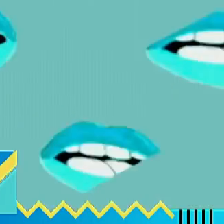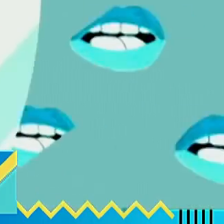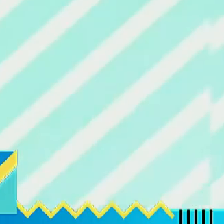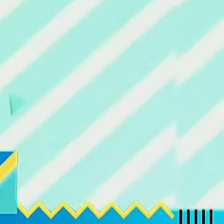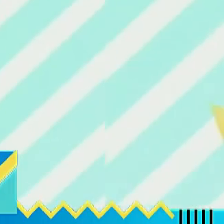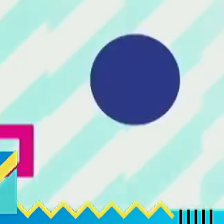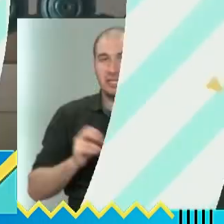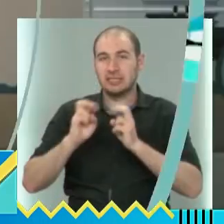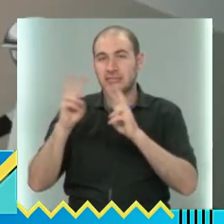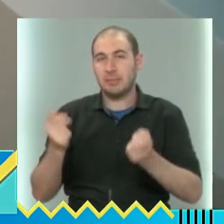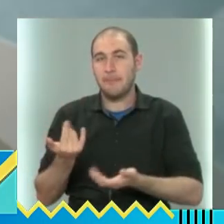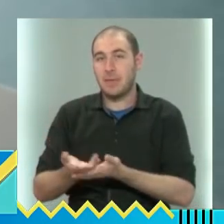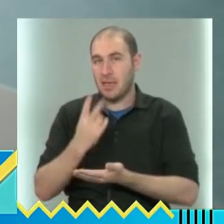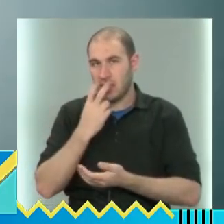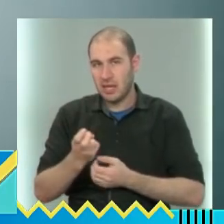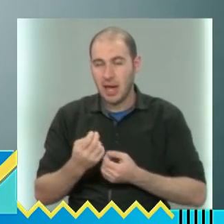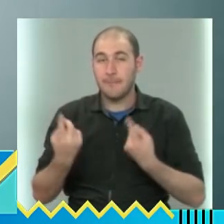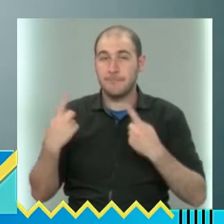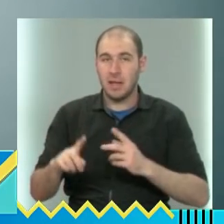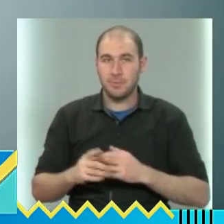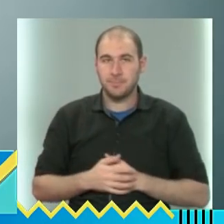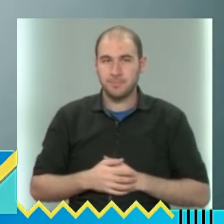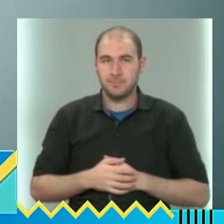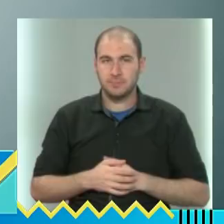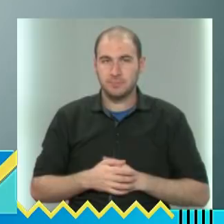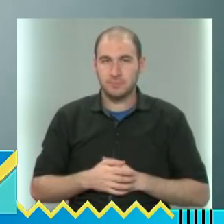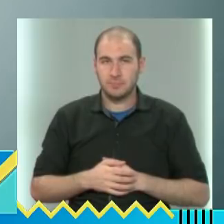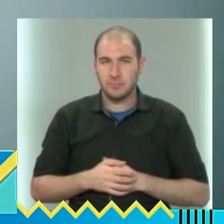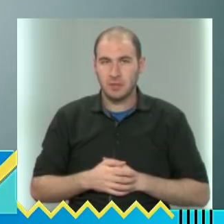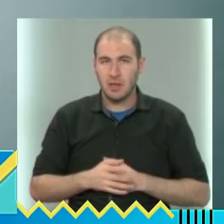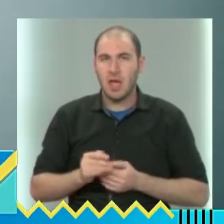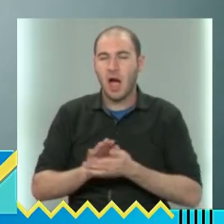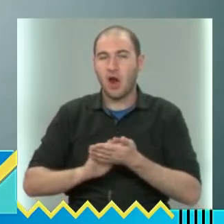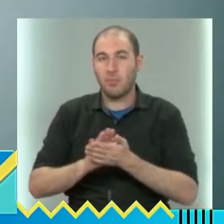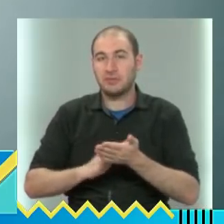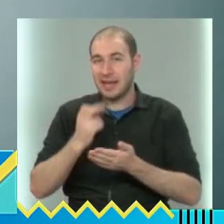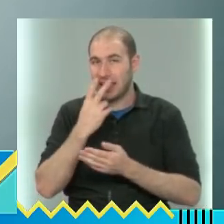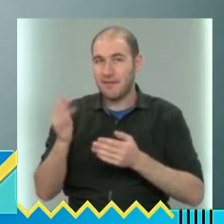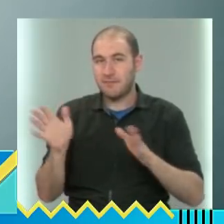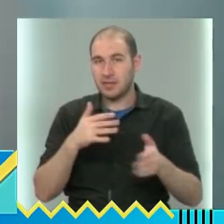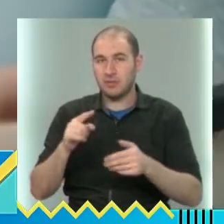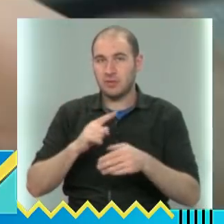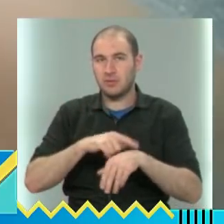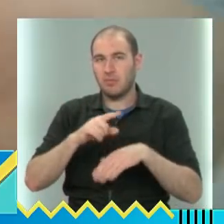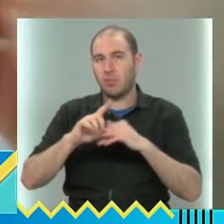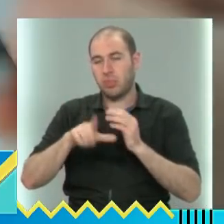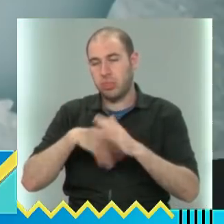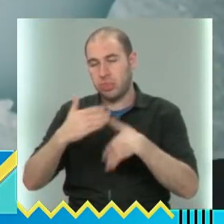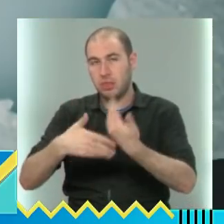de la cuestión de la demanda energética. Pero entonces, si se argumenta que la energía eólica lleva tiempo